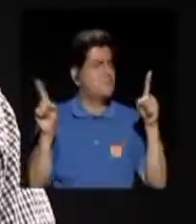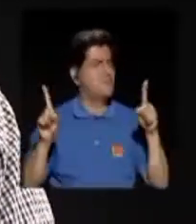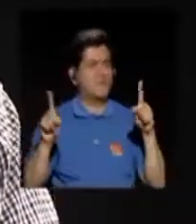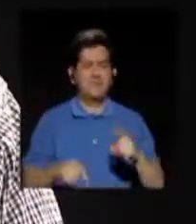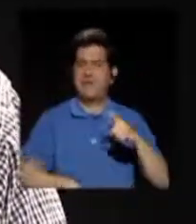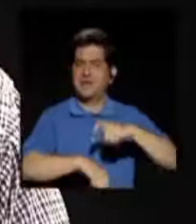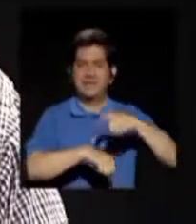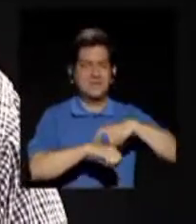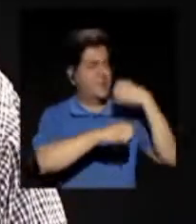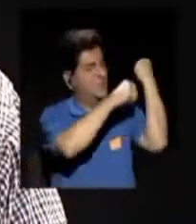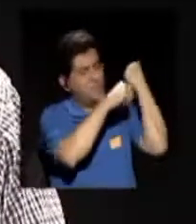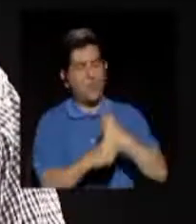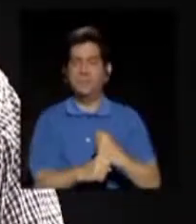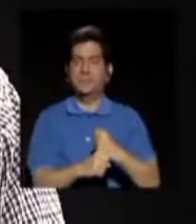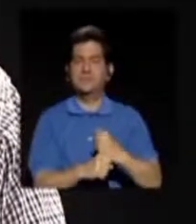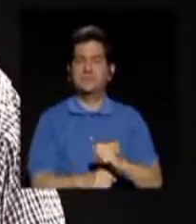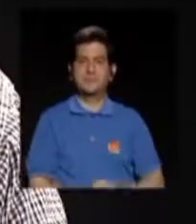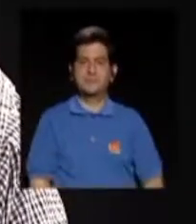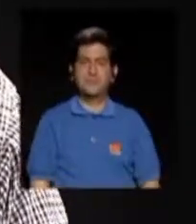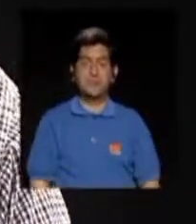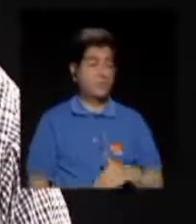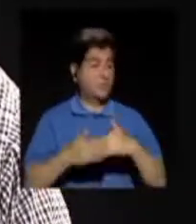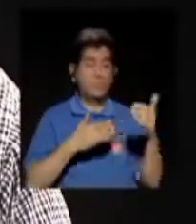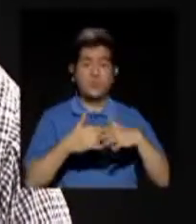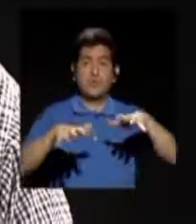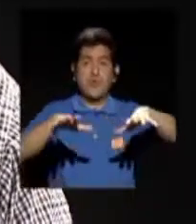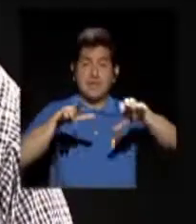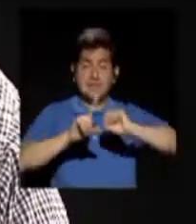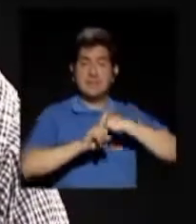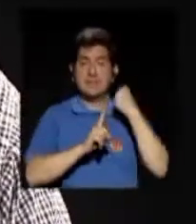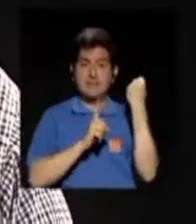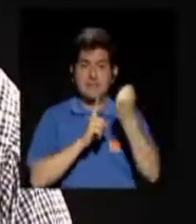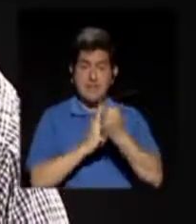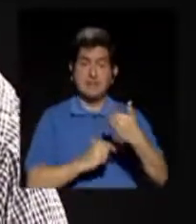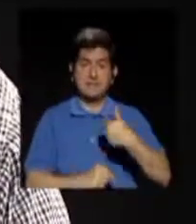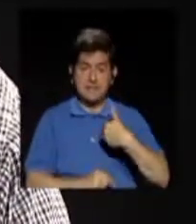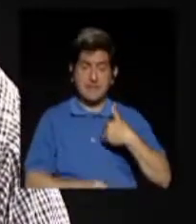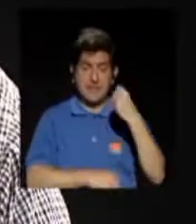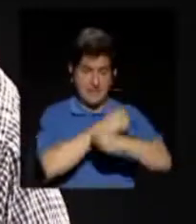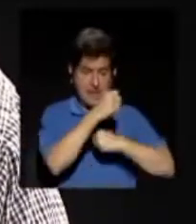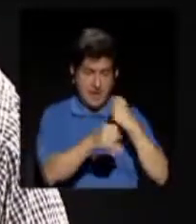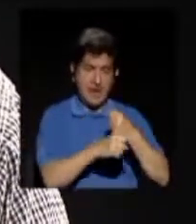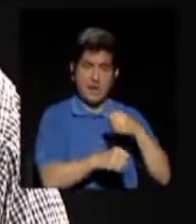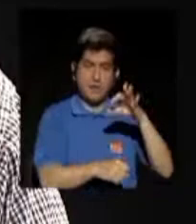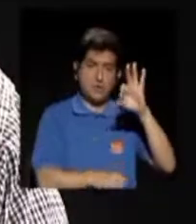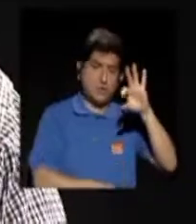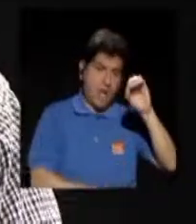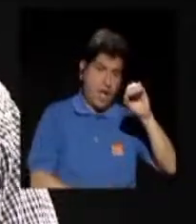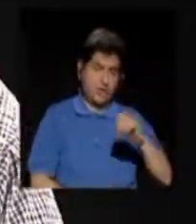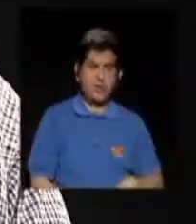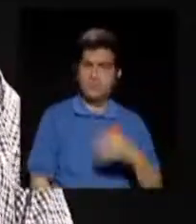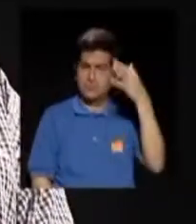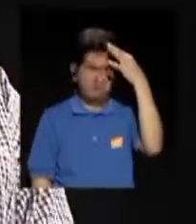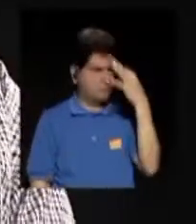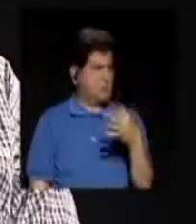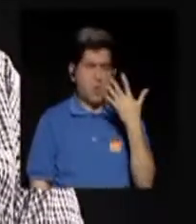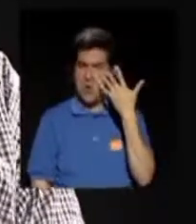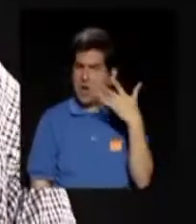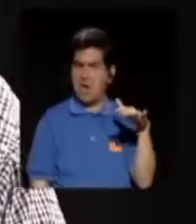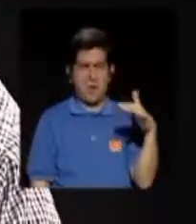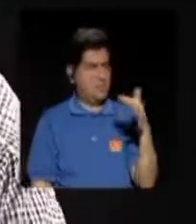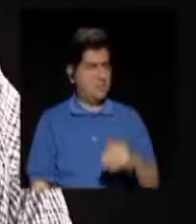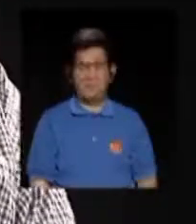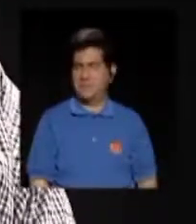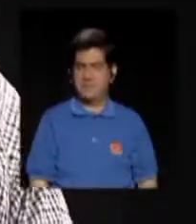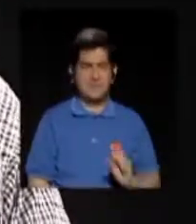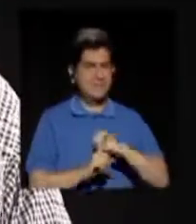fundadora, ¿verdad? A pesar de las tensiones que se veían en los 90s, no creo que se le hayan parecido a